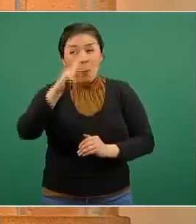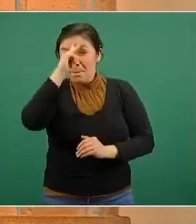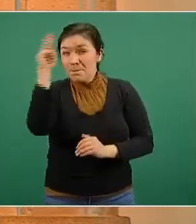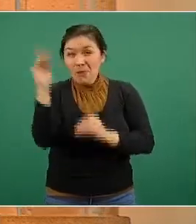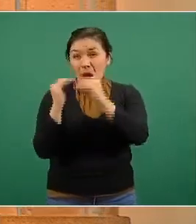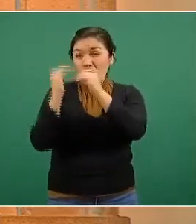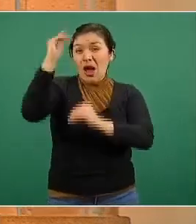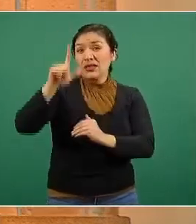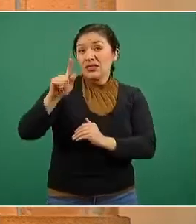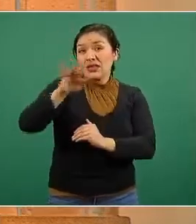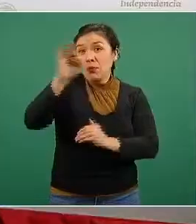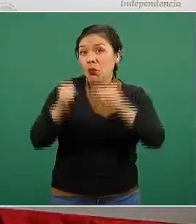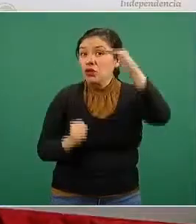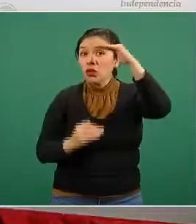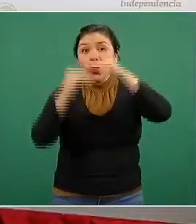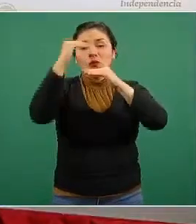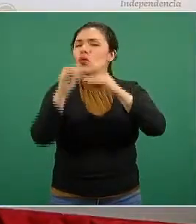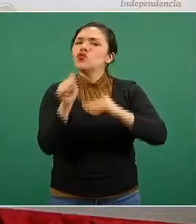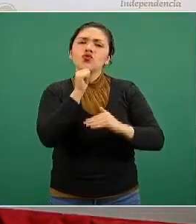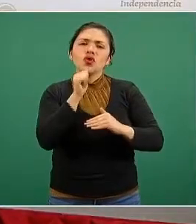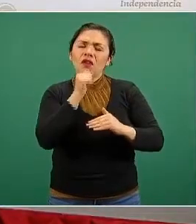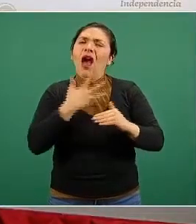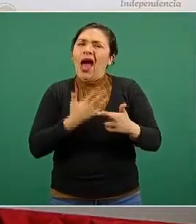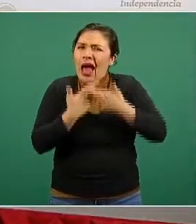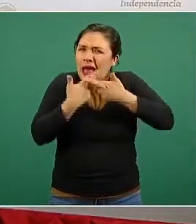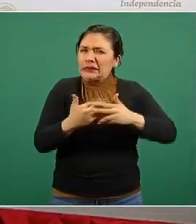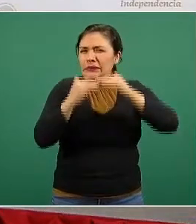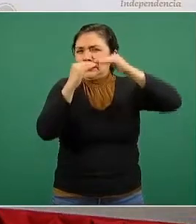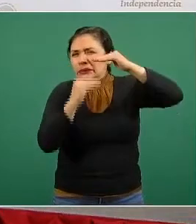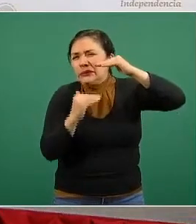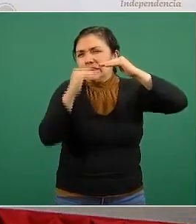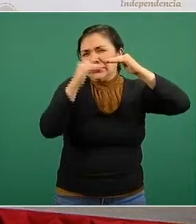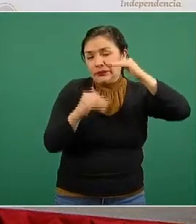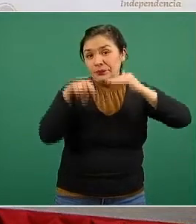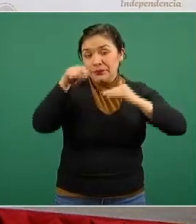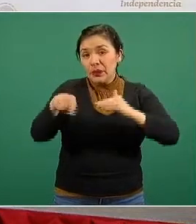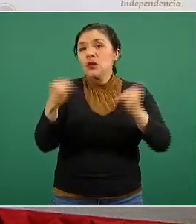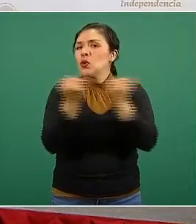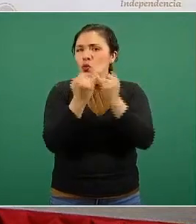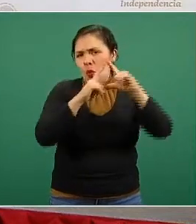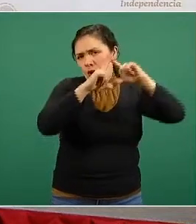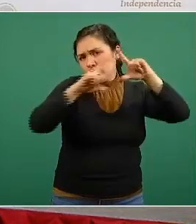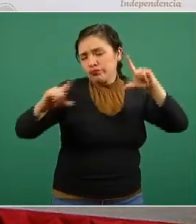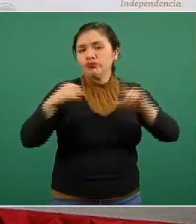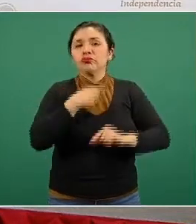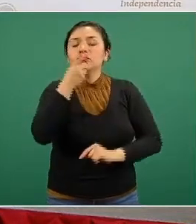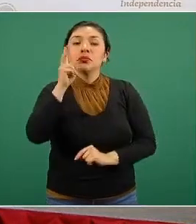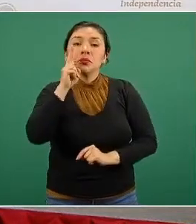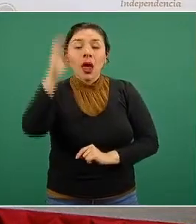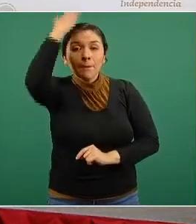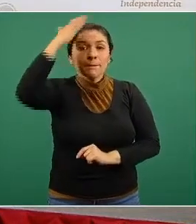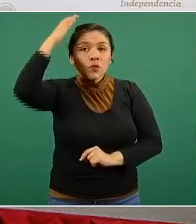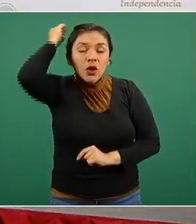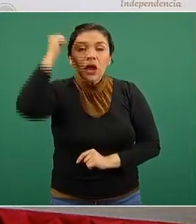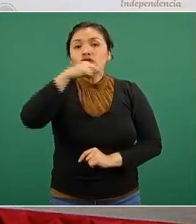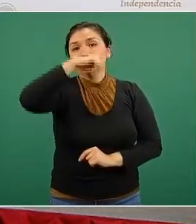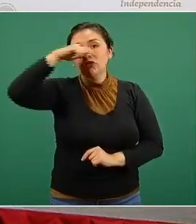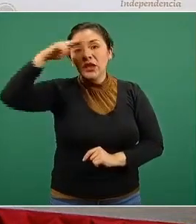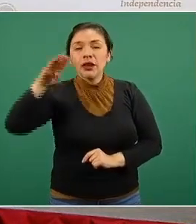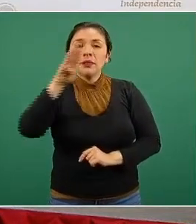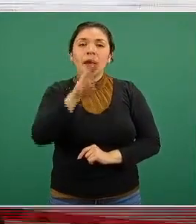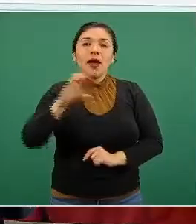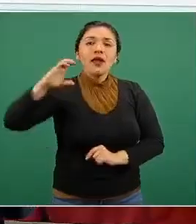rebasan todavía este 70% de nivel, digamos, de seguridad. Y también de mayor a menor podemos encontrar a Morelos, a Nayarit, a